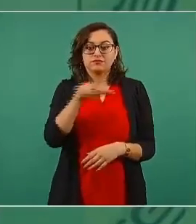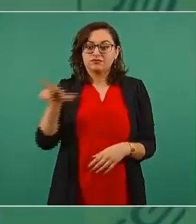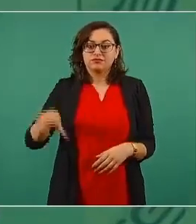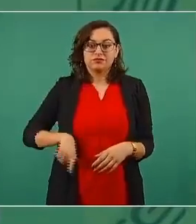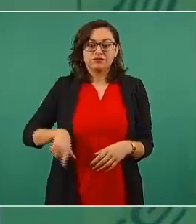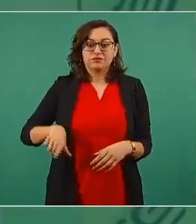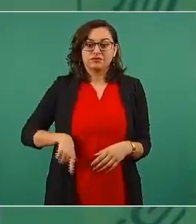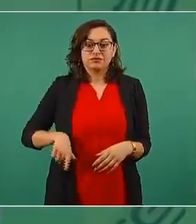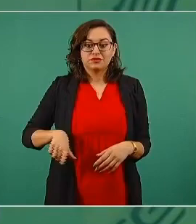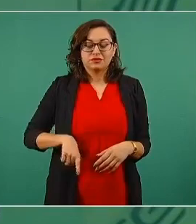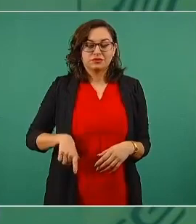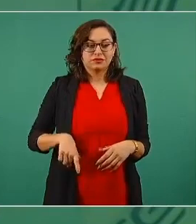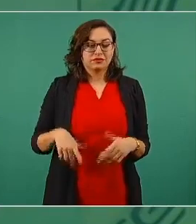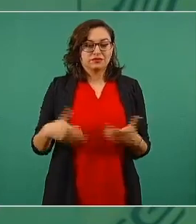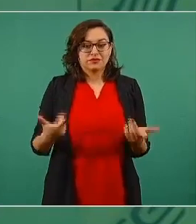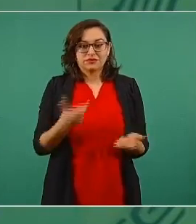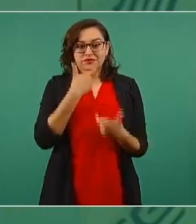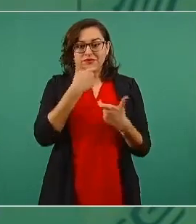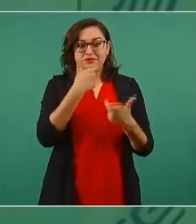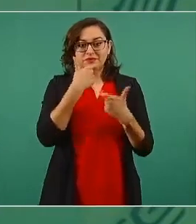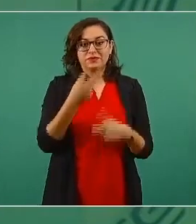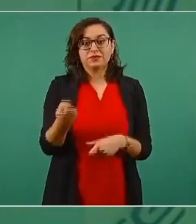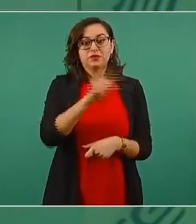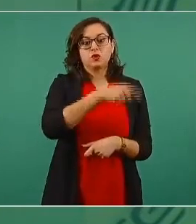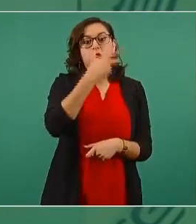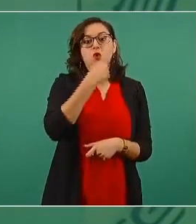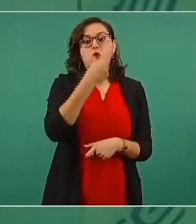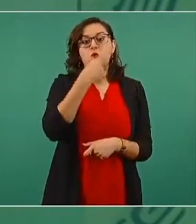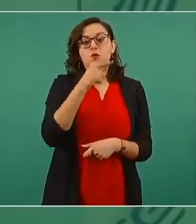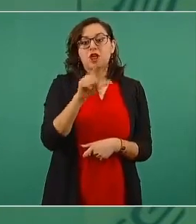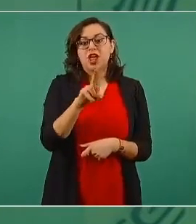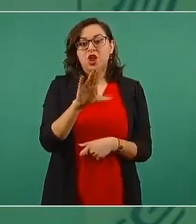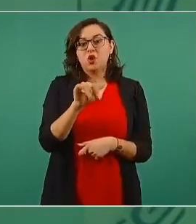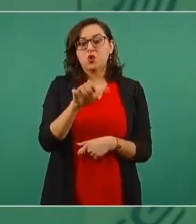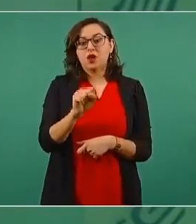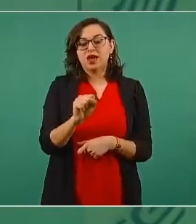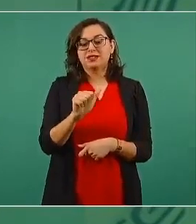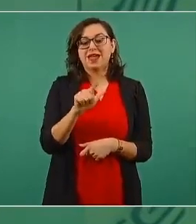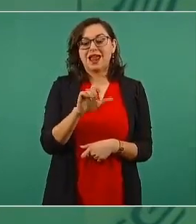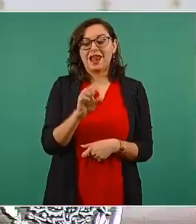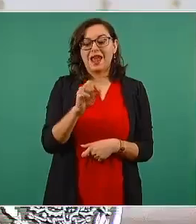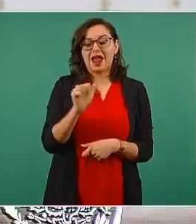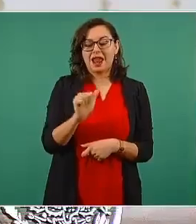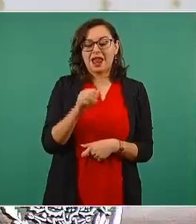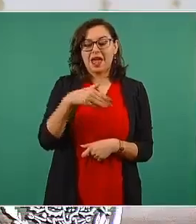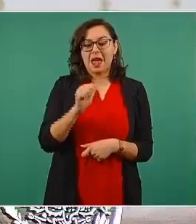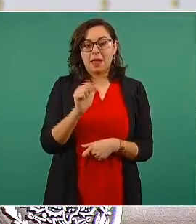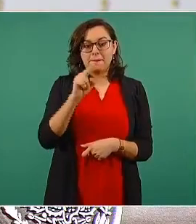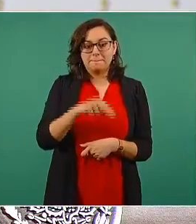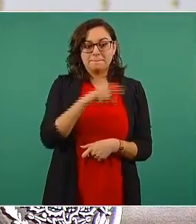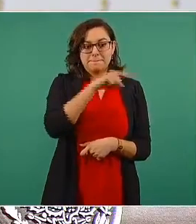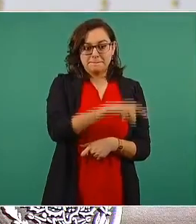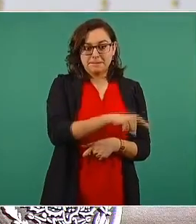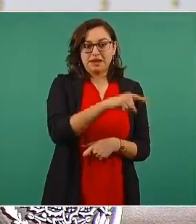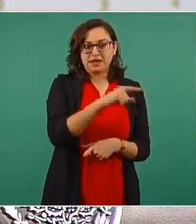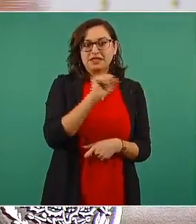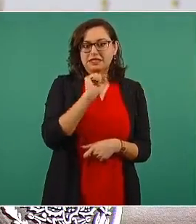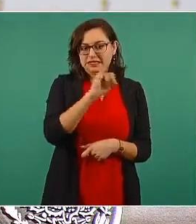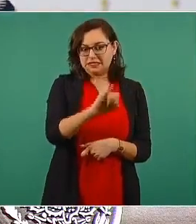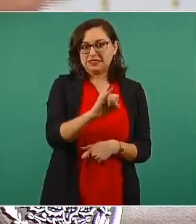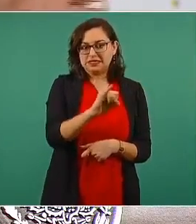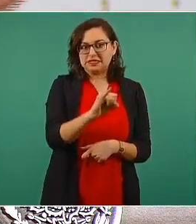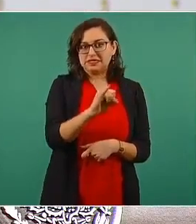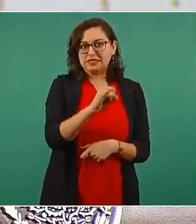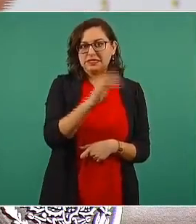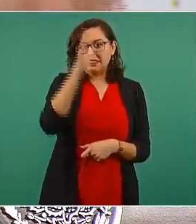porque se muere Lucas Alamán, que era el ideólogo de los conservadores, que sí estaba a favor de la monarquía, pero que era